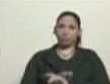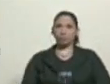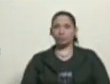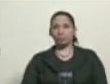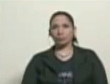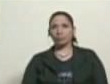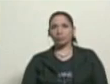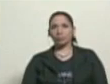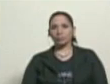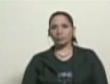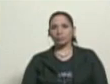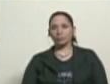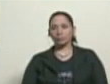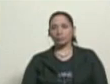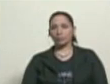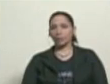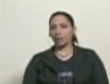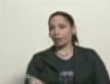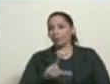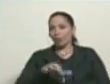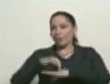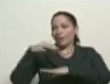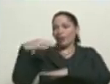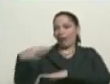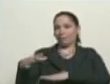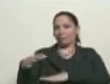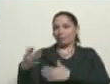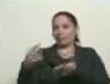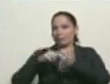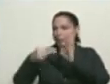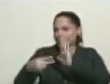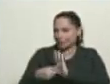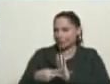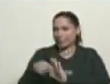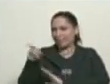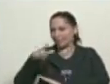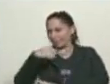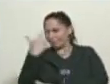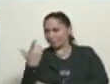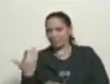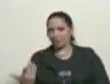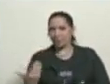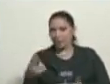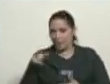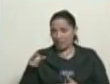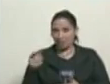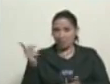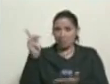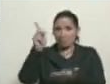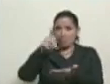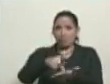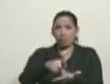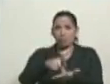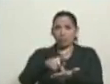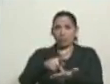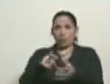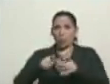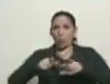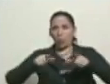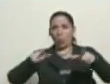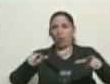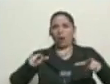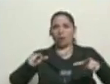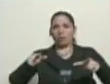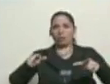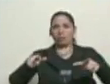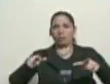que no deja de ser una canallada. Allí se aparecieron en ese sitio, en